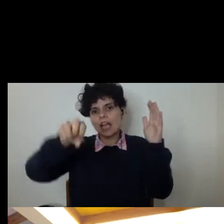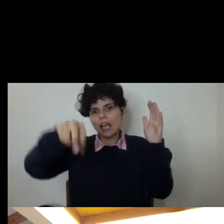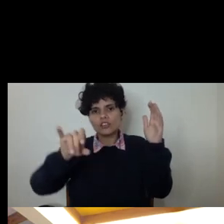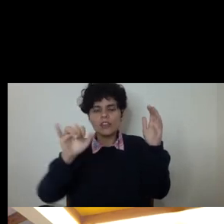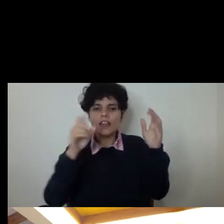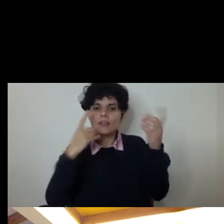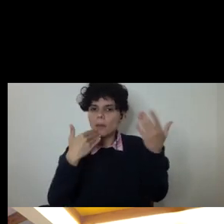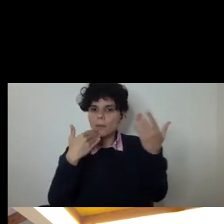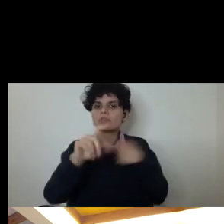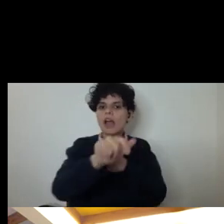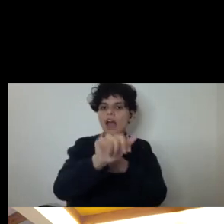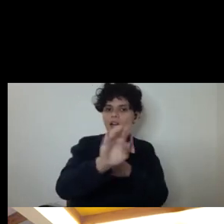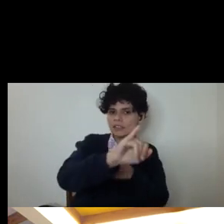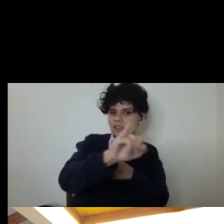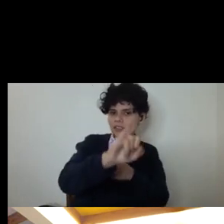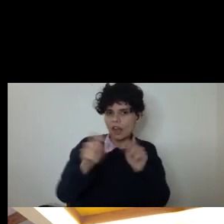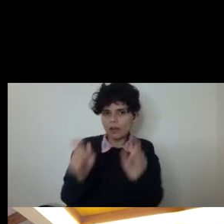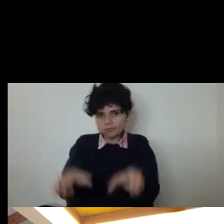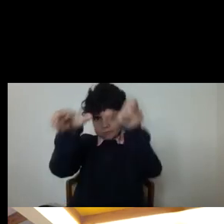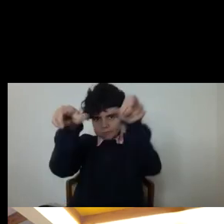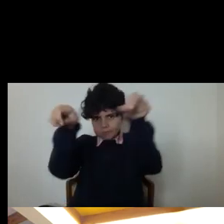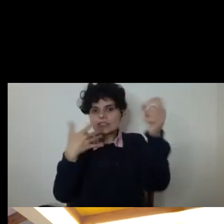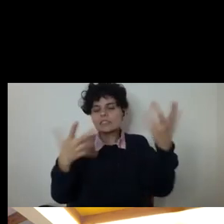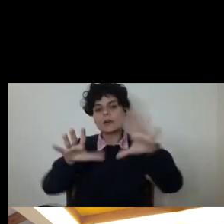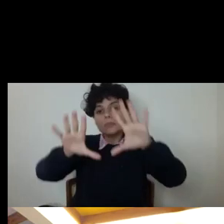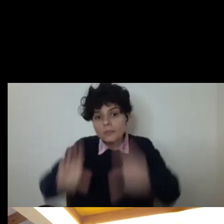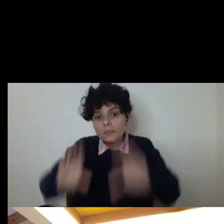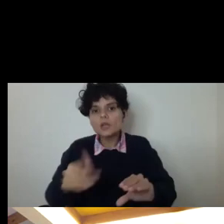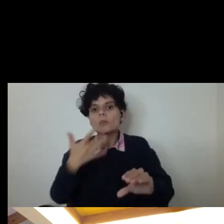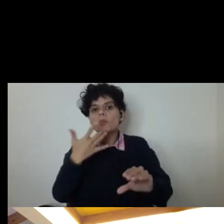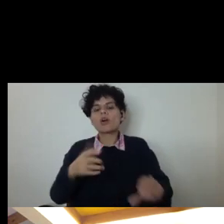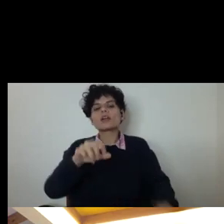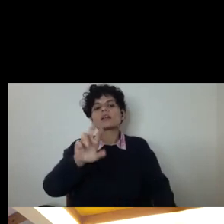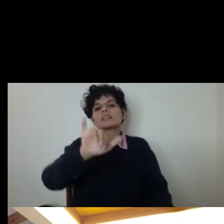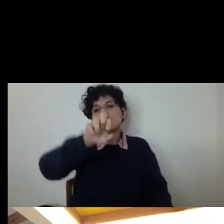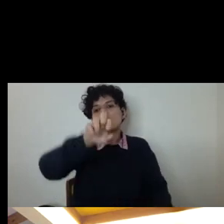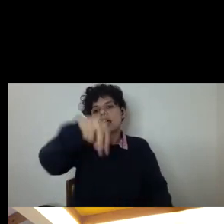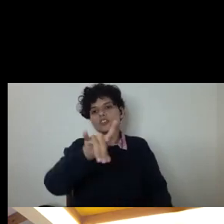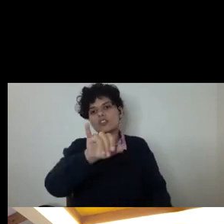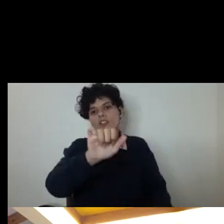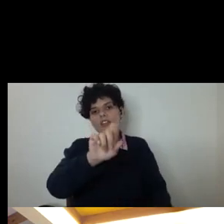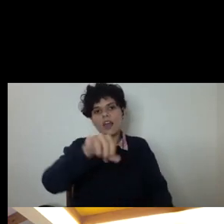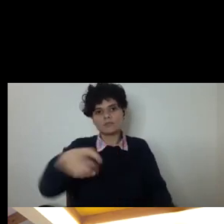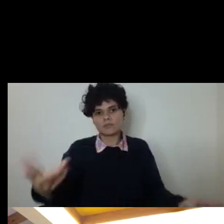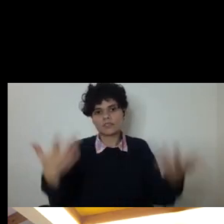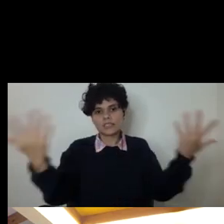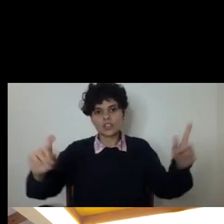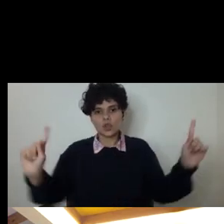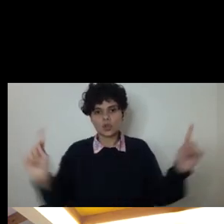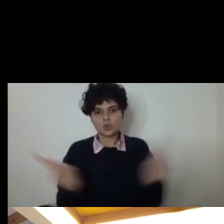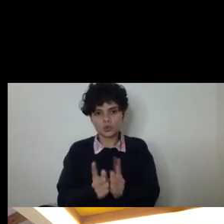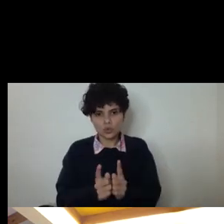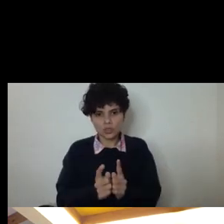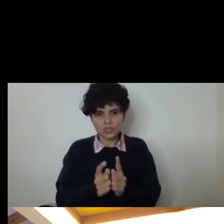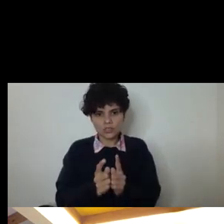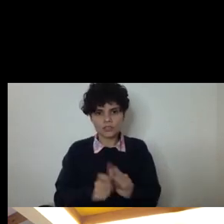por gabacina y también es inhibida por reanodina inhibitoria. Entonces, como conclusión, nosotros decimos que la liberación de